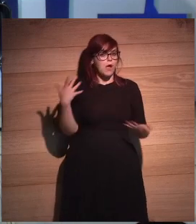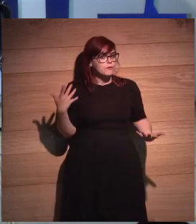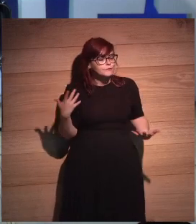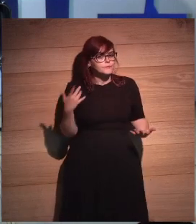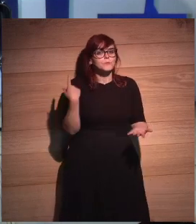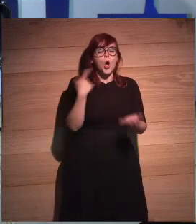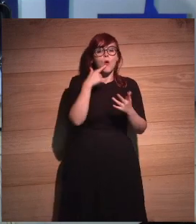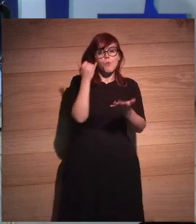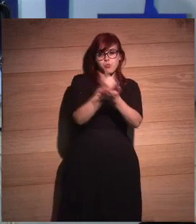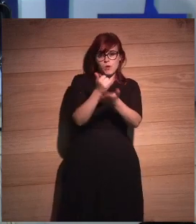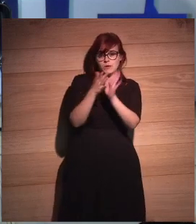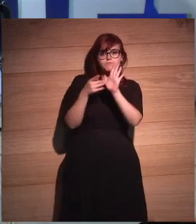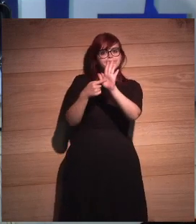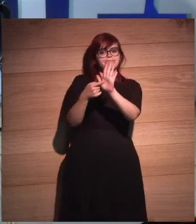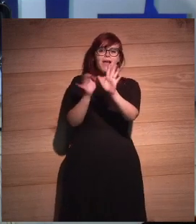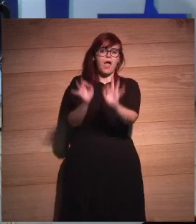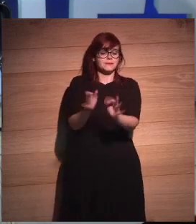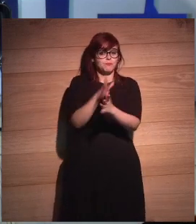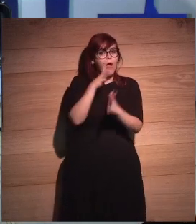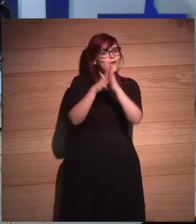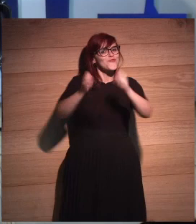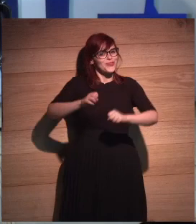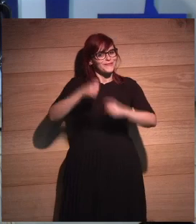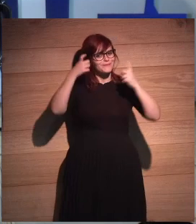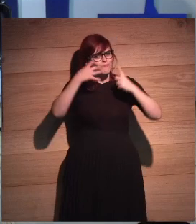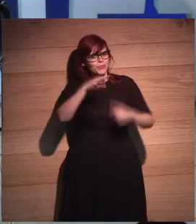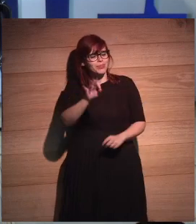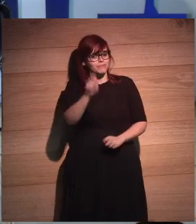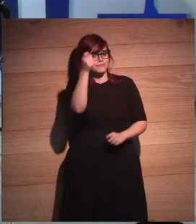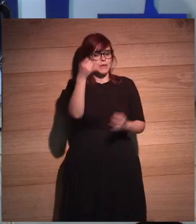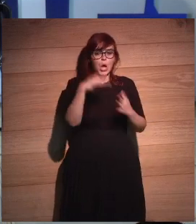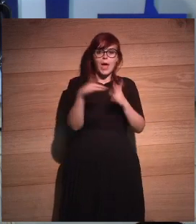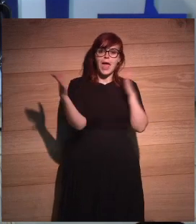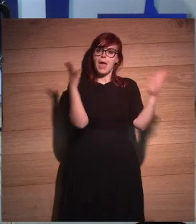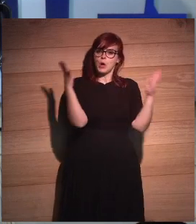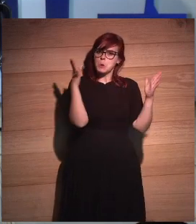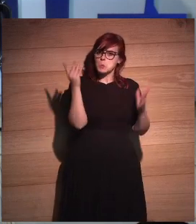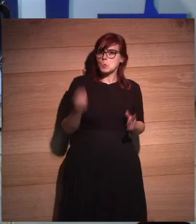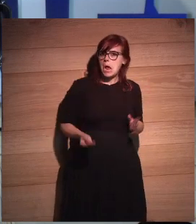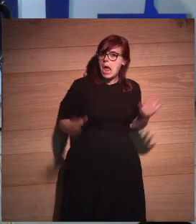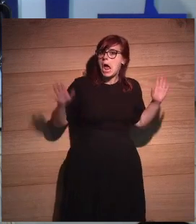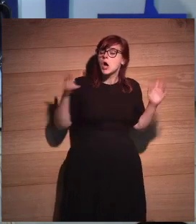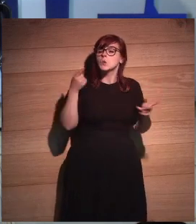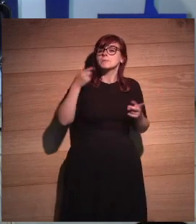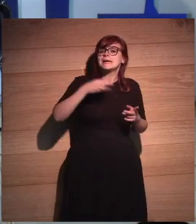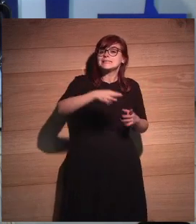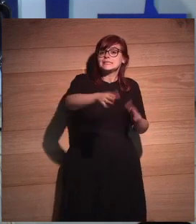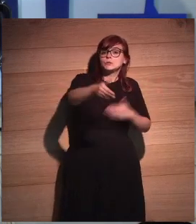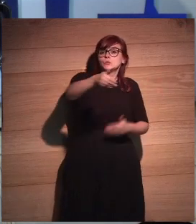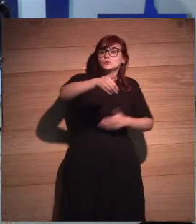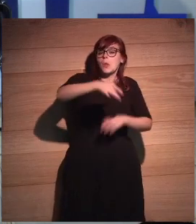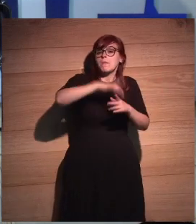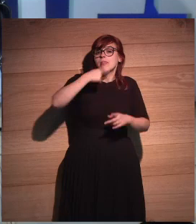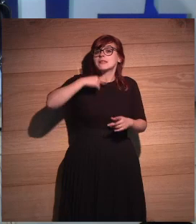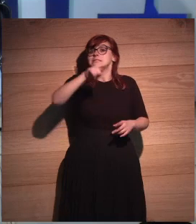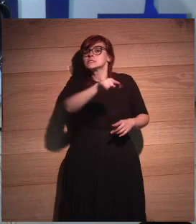Y se puede llegar a acuerdos, ¿vale? Creo que el momento es bueno. Dentro de unos meses ya me diréis si sí o si